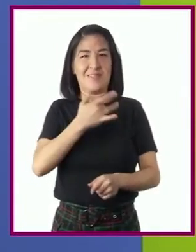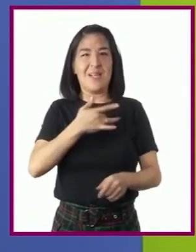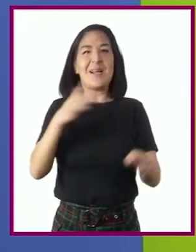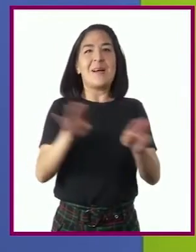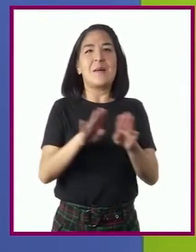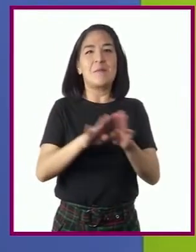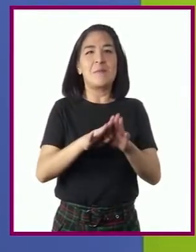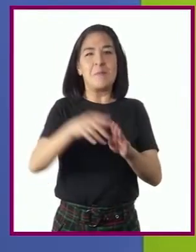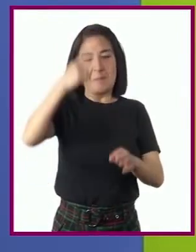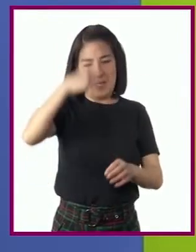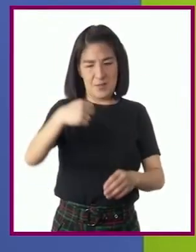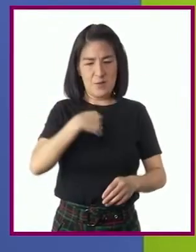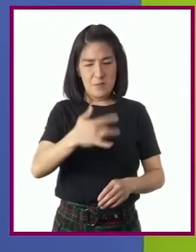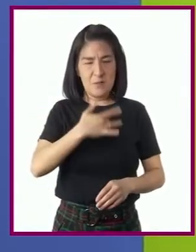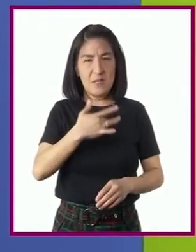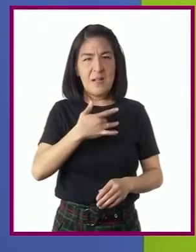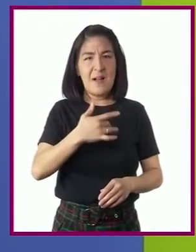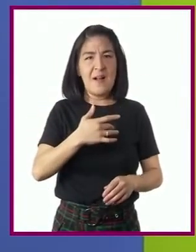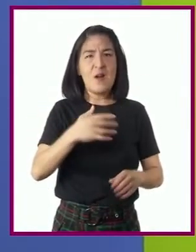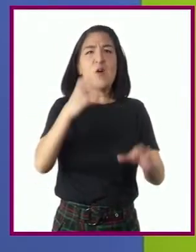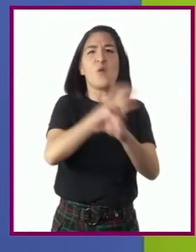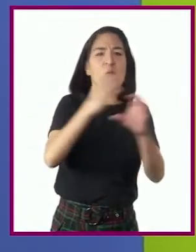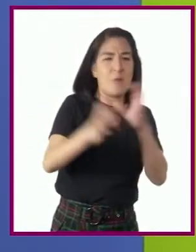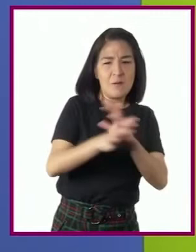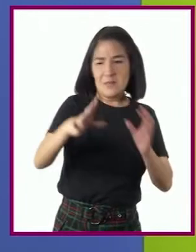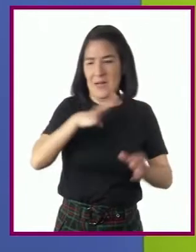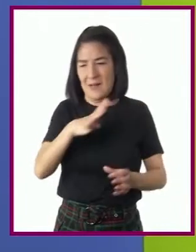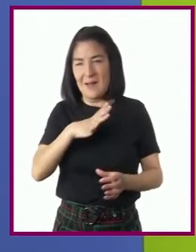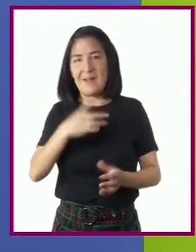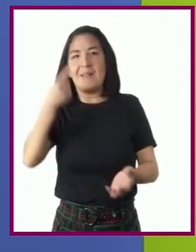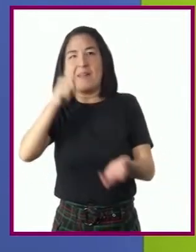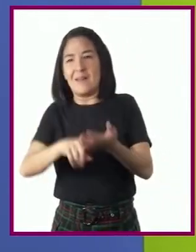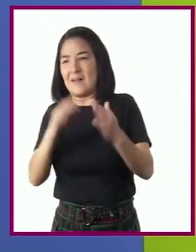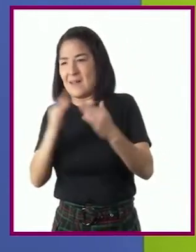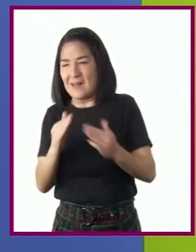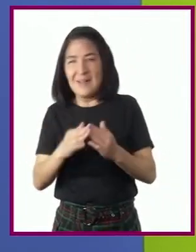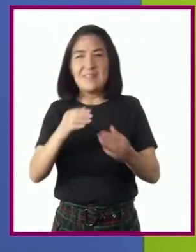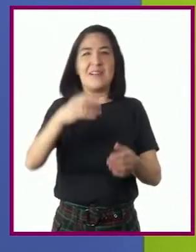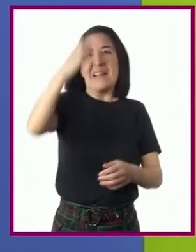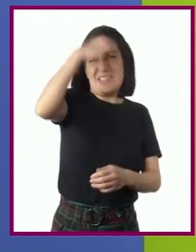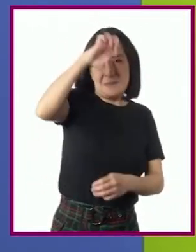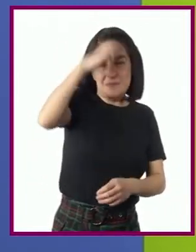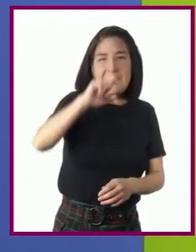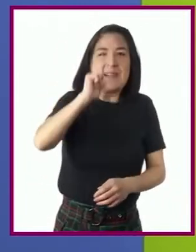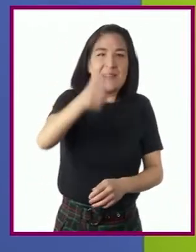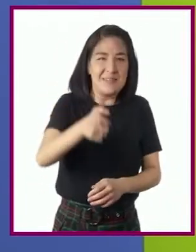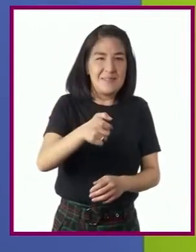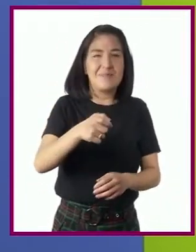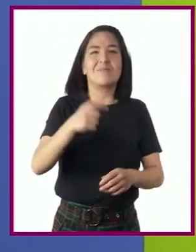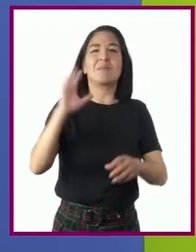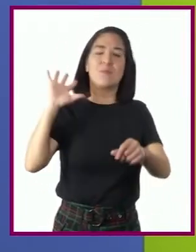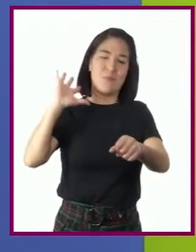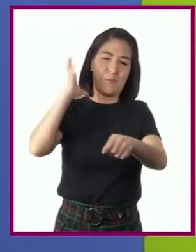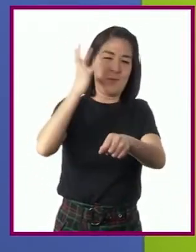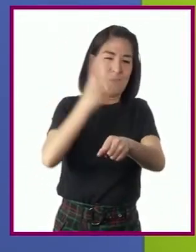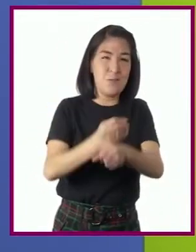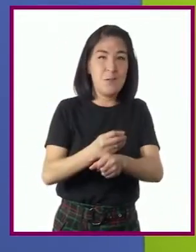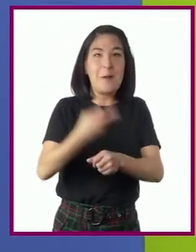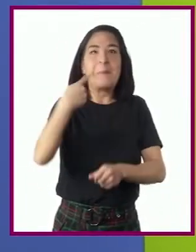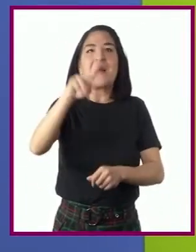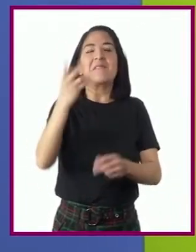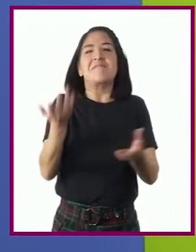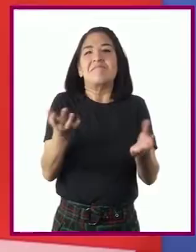nuestras fortalezas y recursos que hemos aprendido a lo largo de nuestra vida, pero que en muchas ocasiones ni siquiera